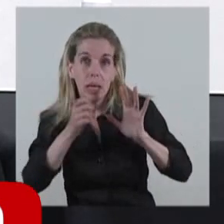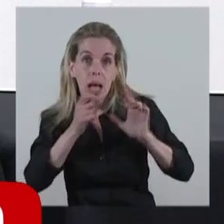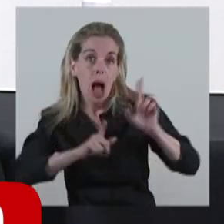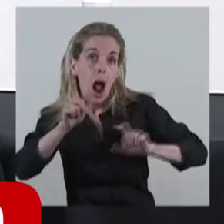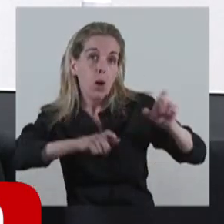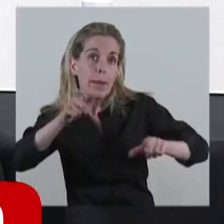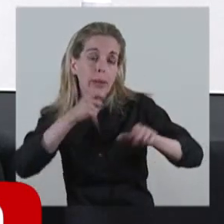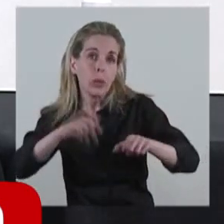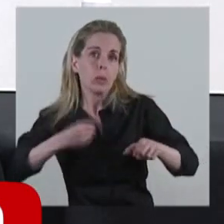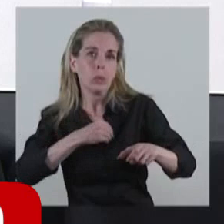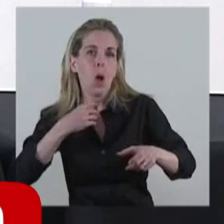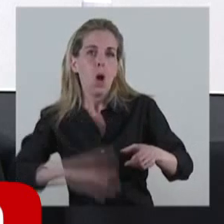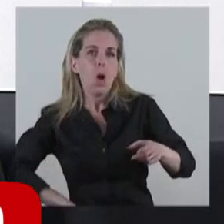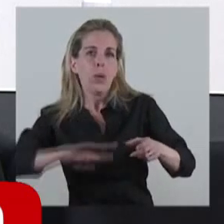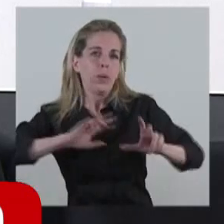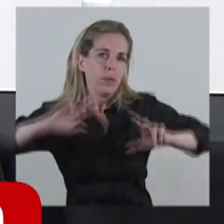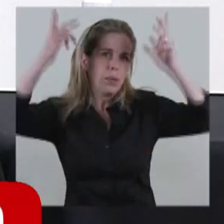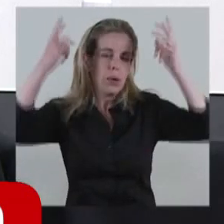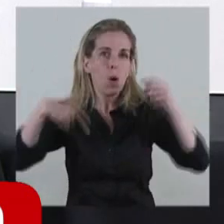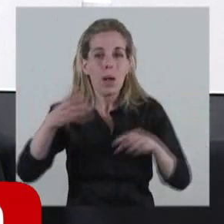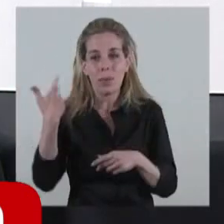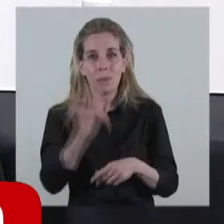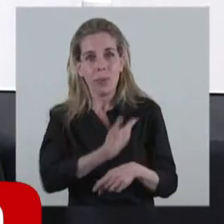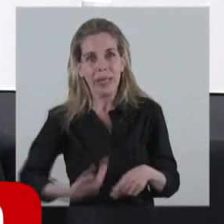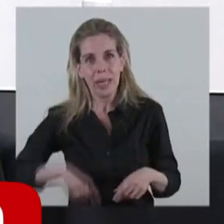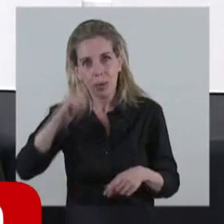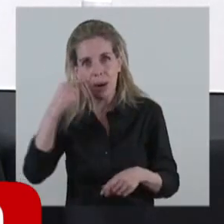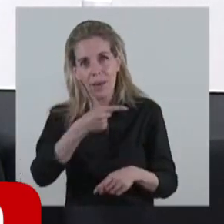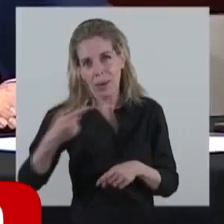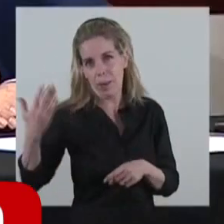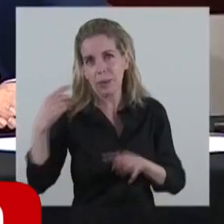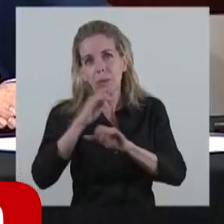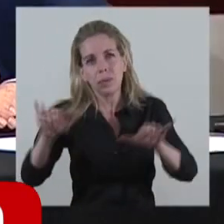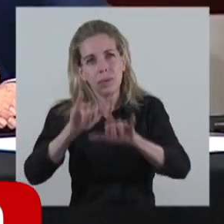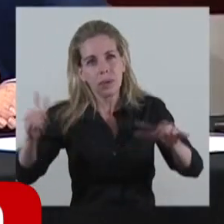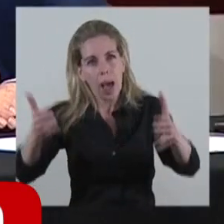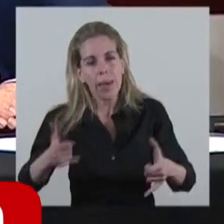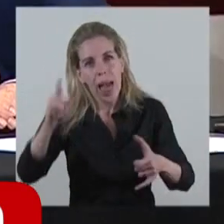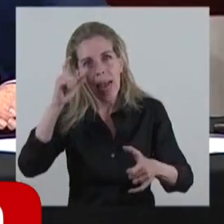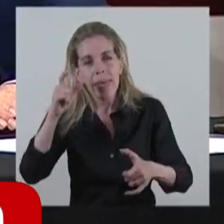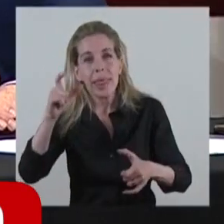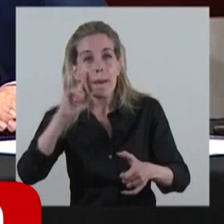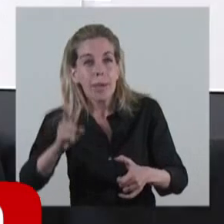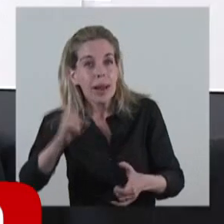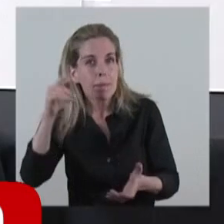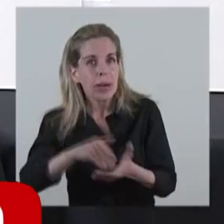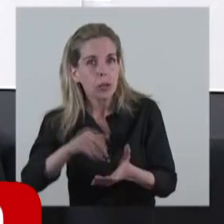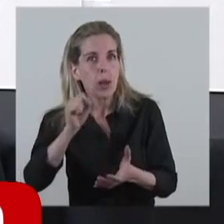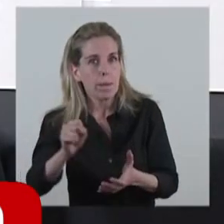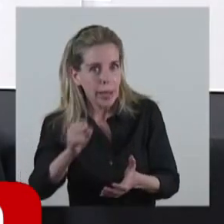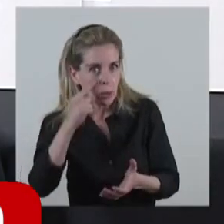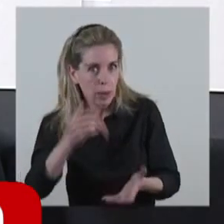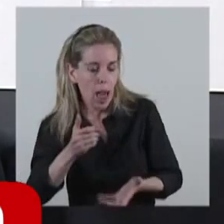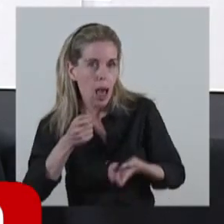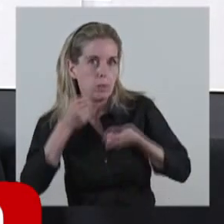hace una semana atrás cuando el presidente anunció que habían 10 millones de pesos, perdón, 10.000 millones de pesos para la